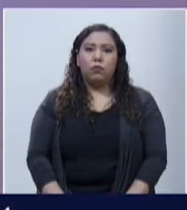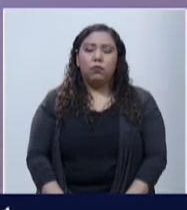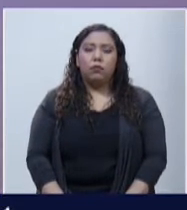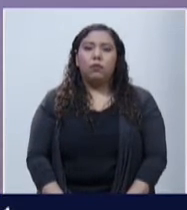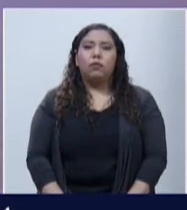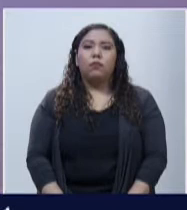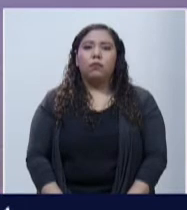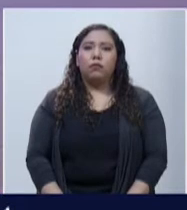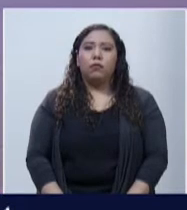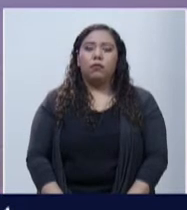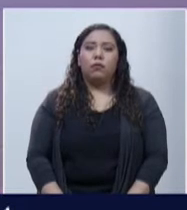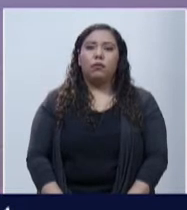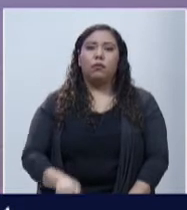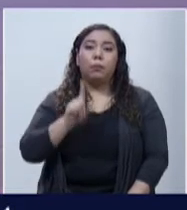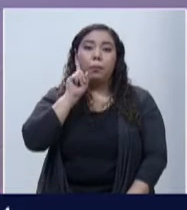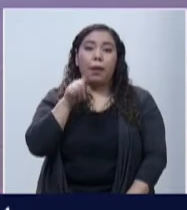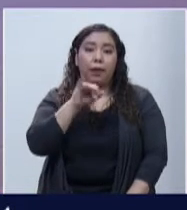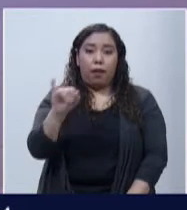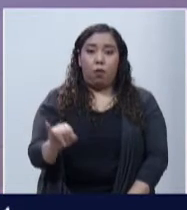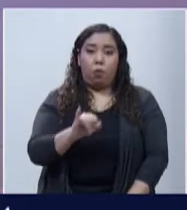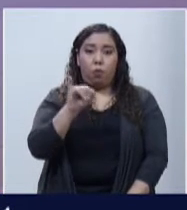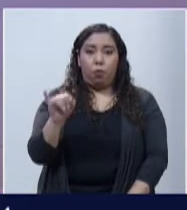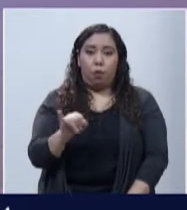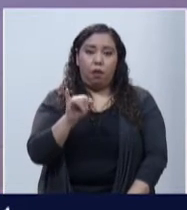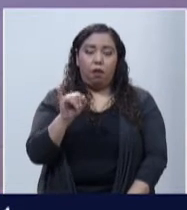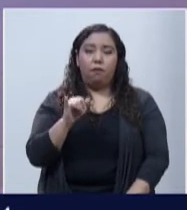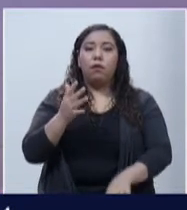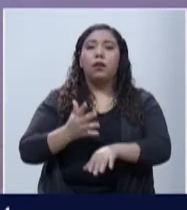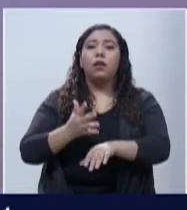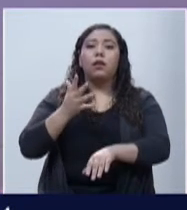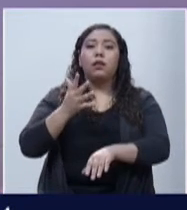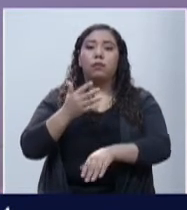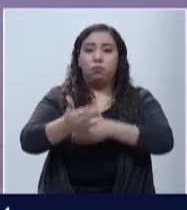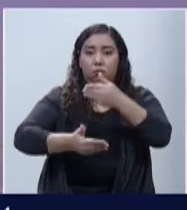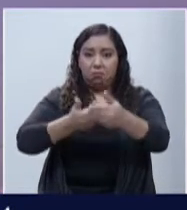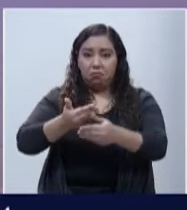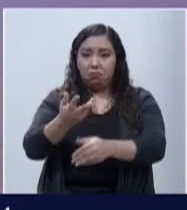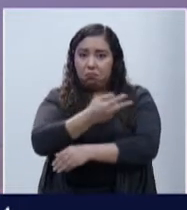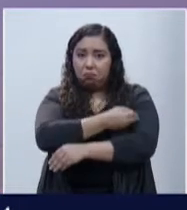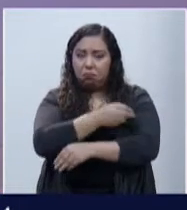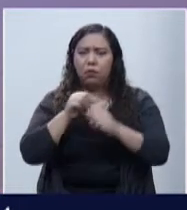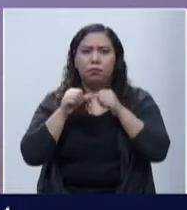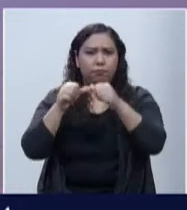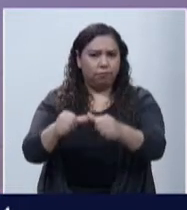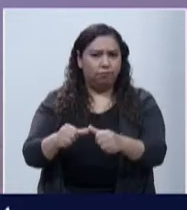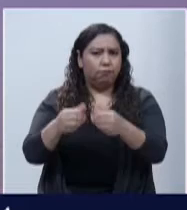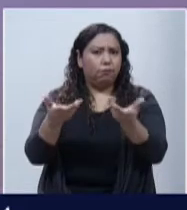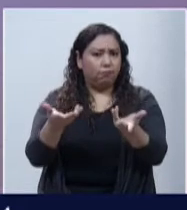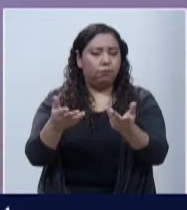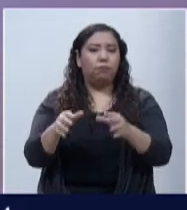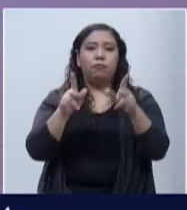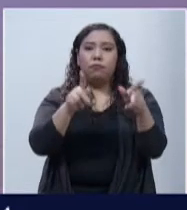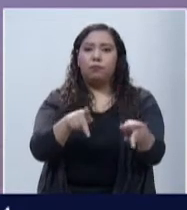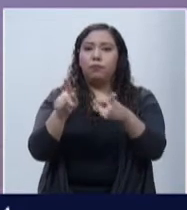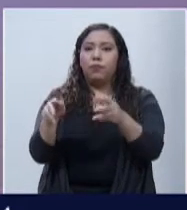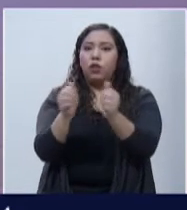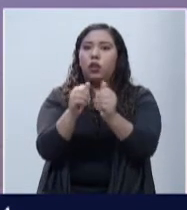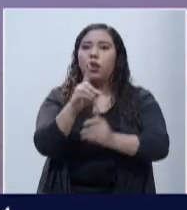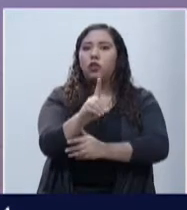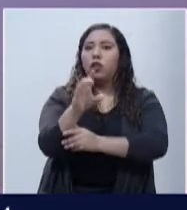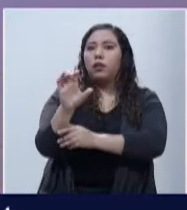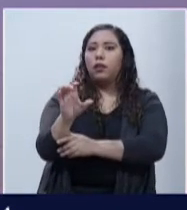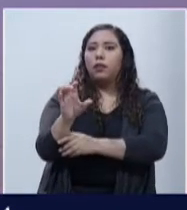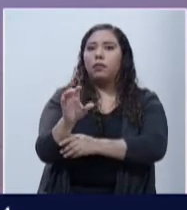y este jueves continúa la quinta jornada nacional de vacunación contra el hobbit 19 al sector de escape en discapacidad